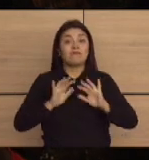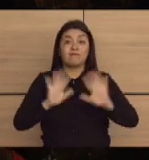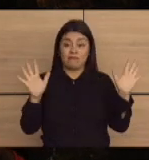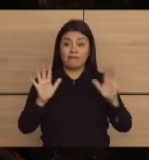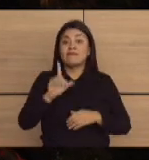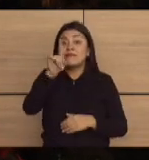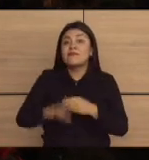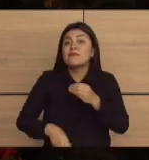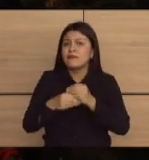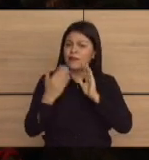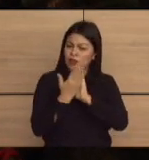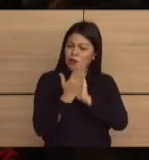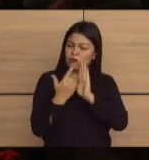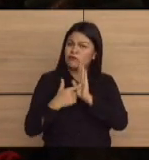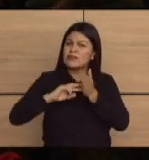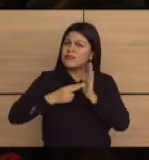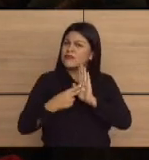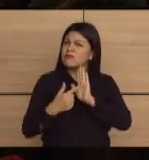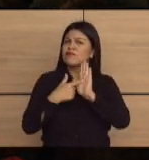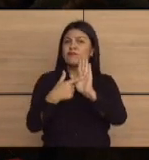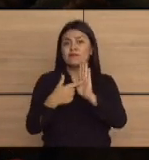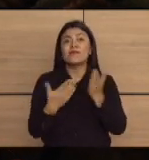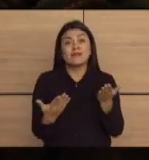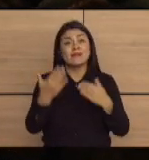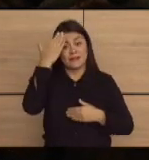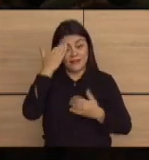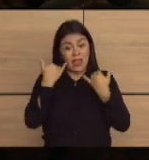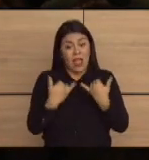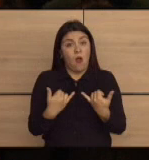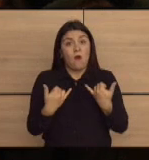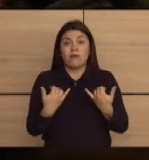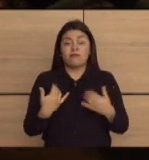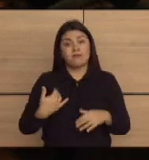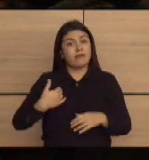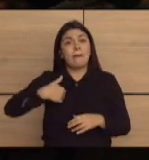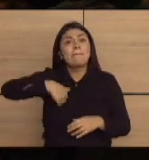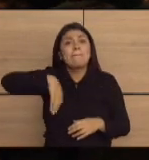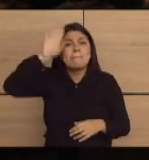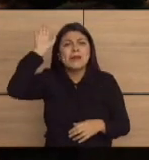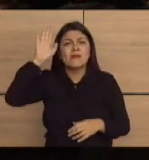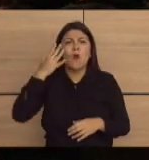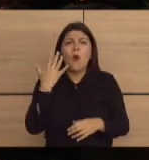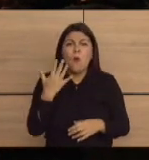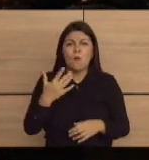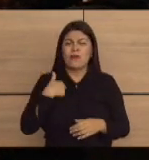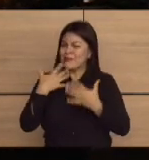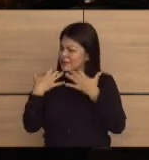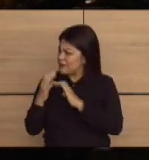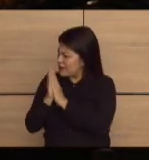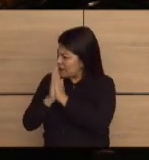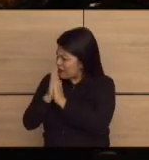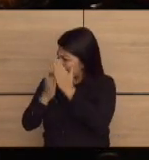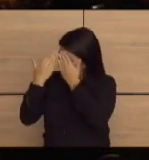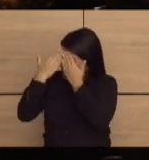educación representa hoy la mejor manera de mirar hacia el futuro en el marco de